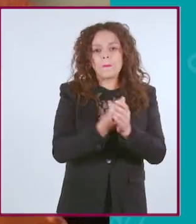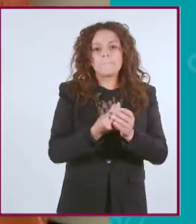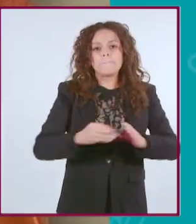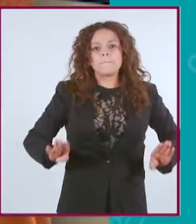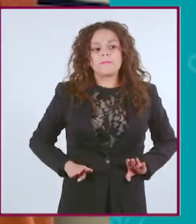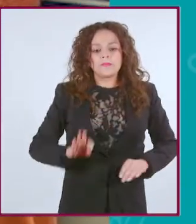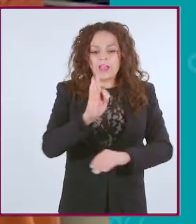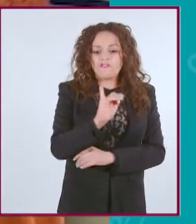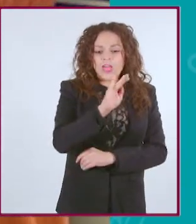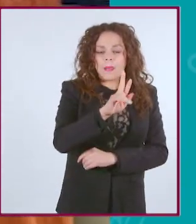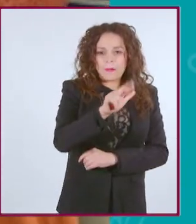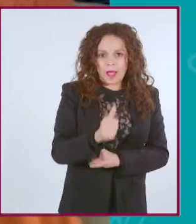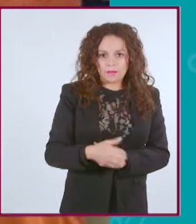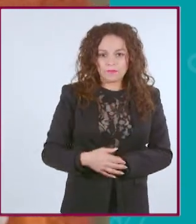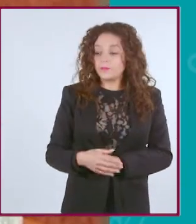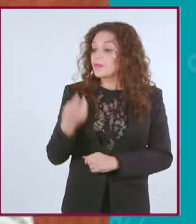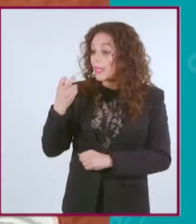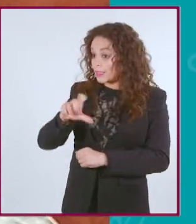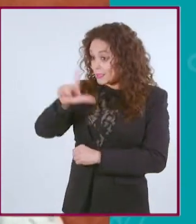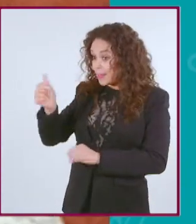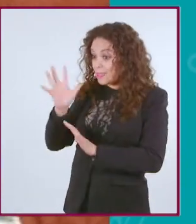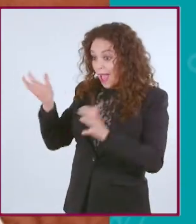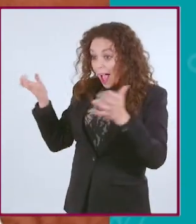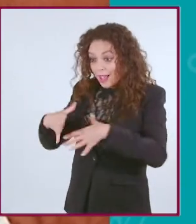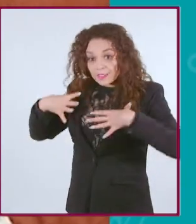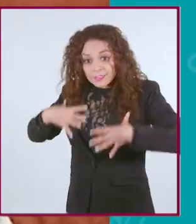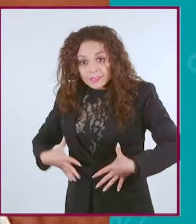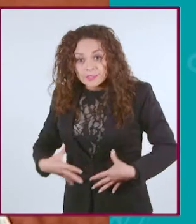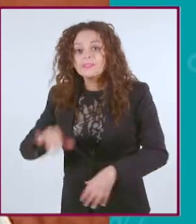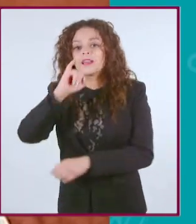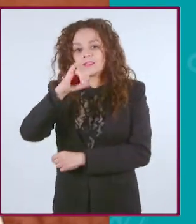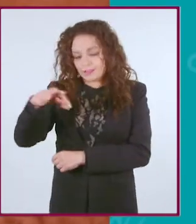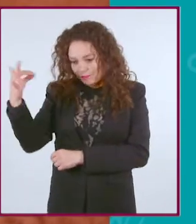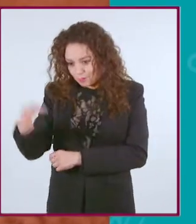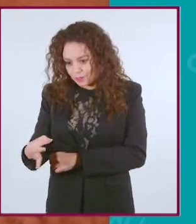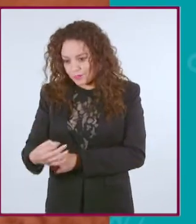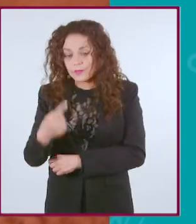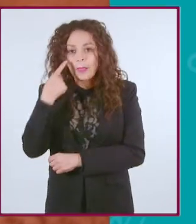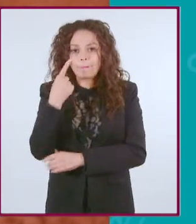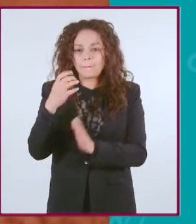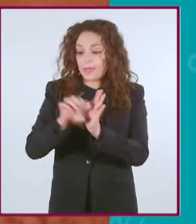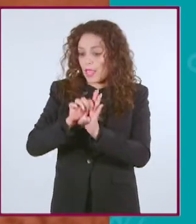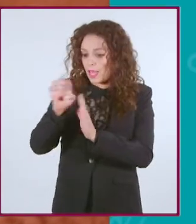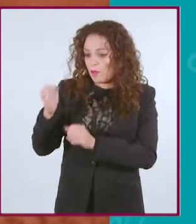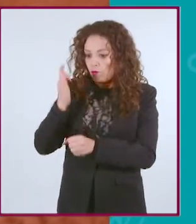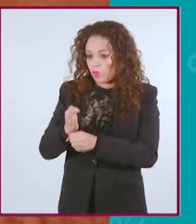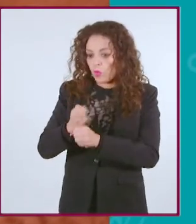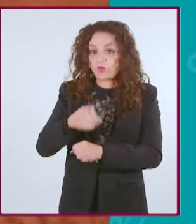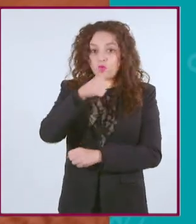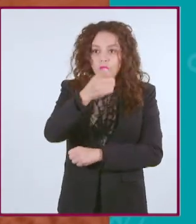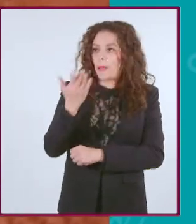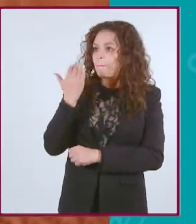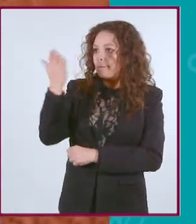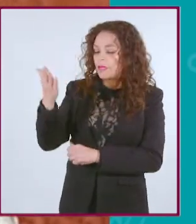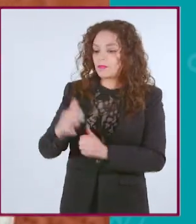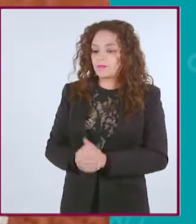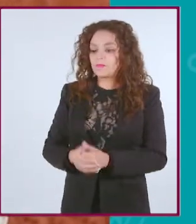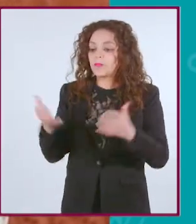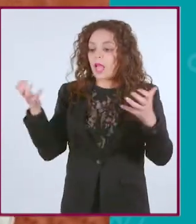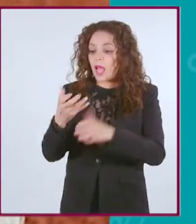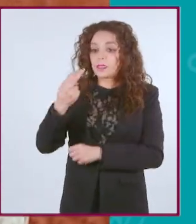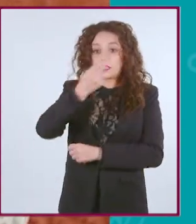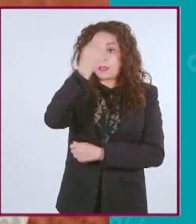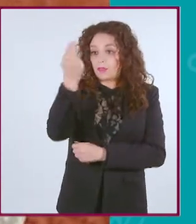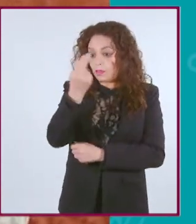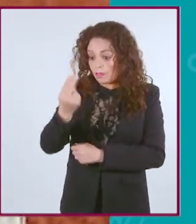eso ya se confecciona la prenda. Exactamente. Por ejemplo, aquí tengo un ejemplo de lo que ustedes solicitan. Se hace un diseño.